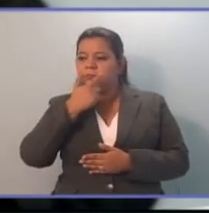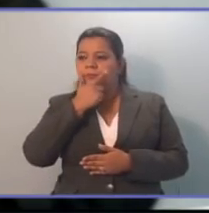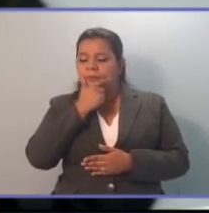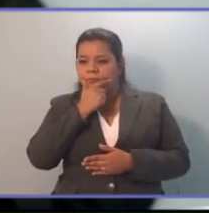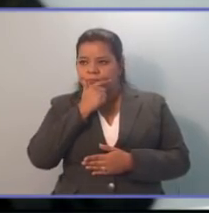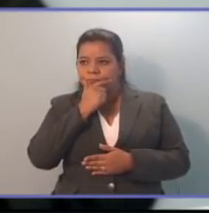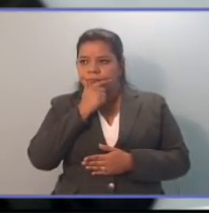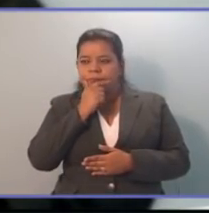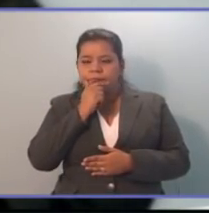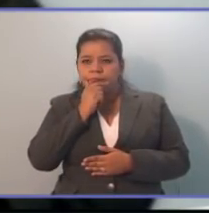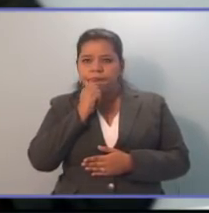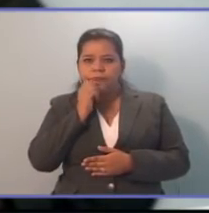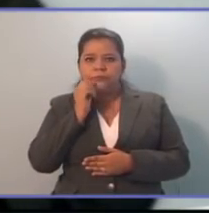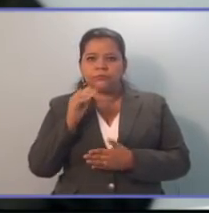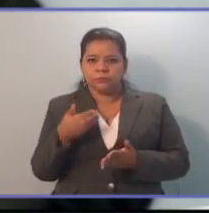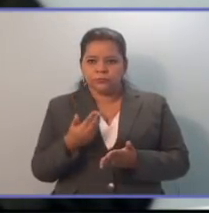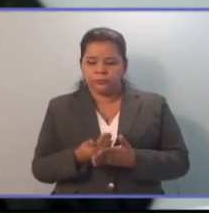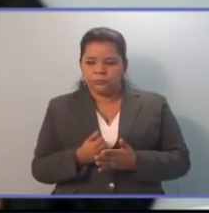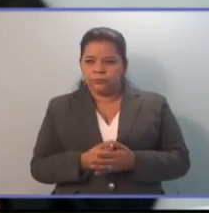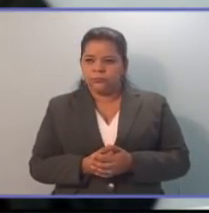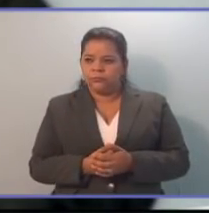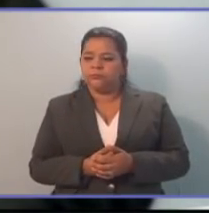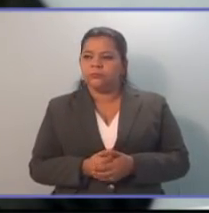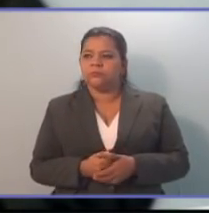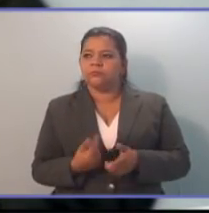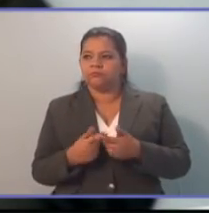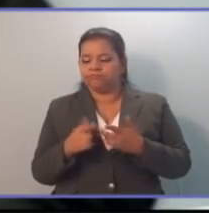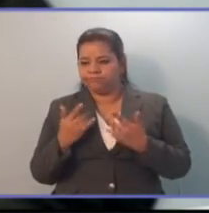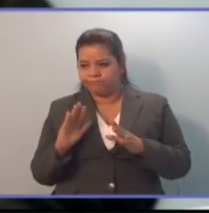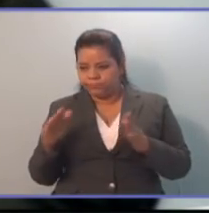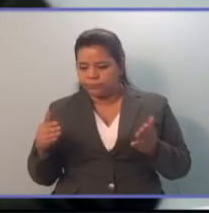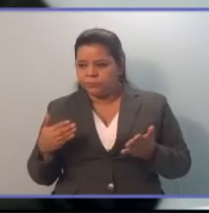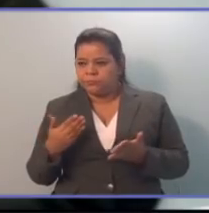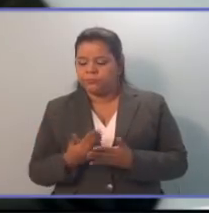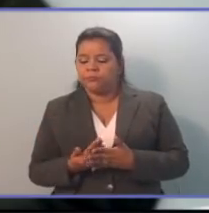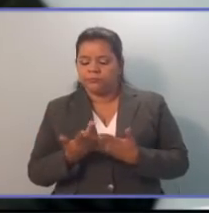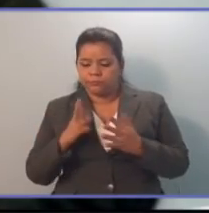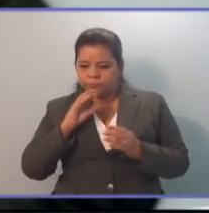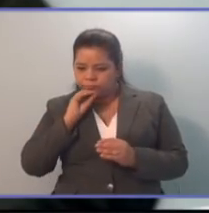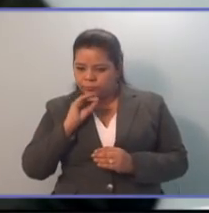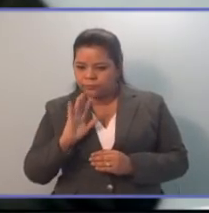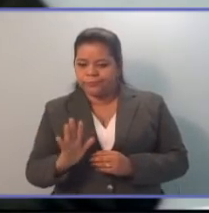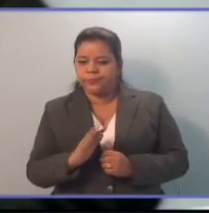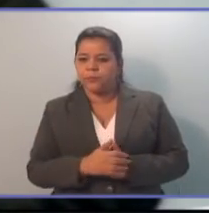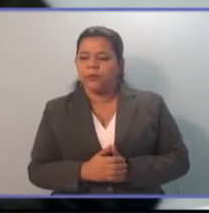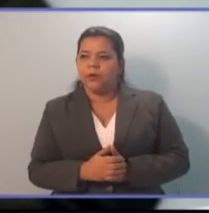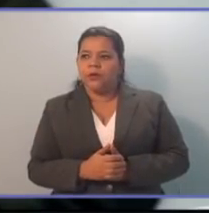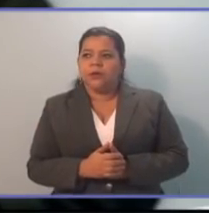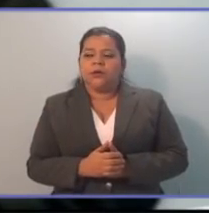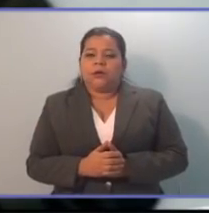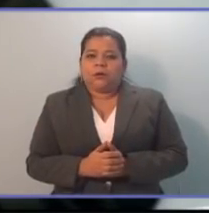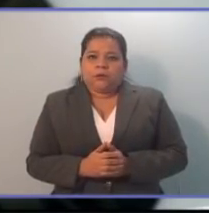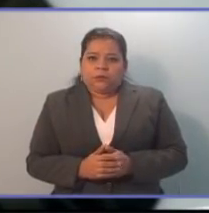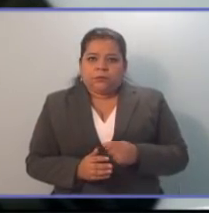y posiblemente ahí es donde pues ha habido algún tipo de